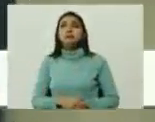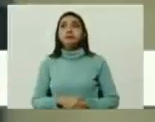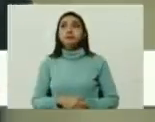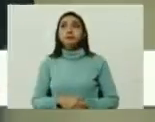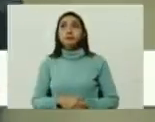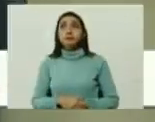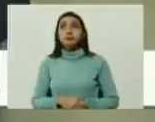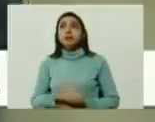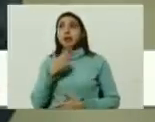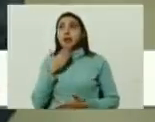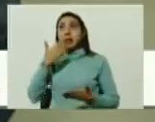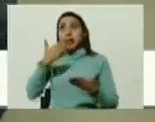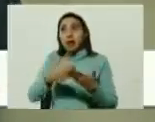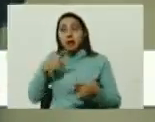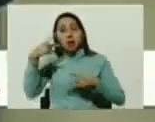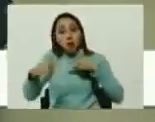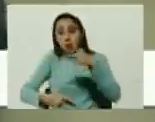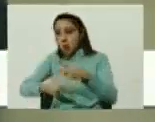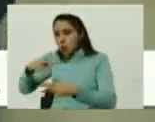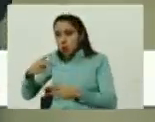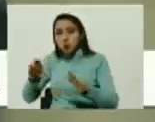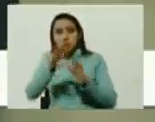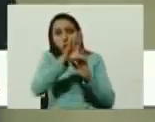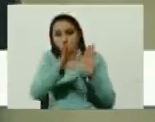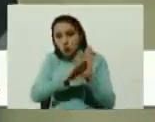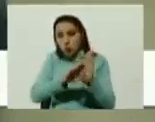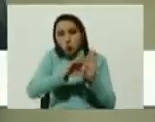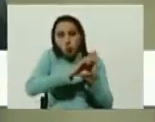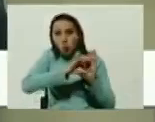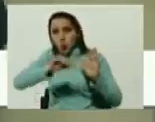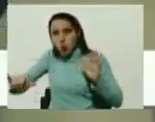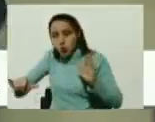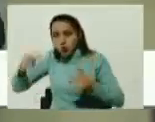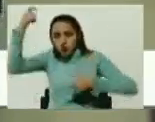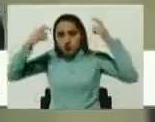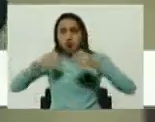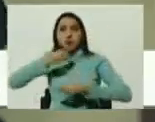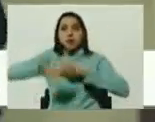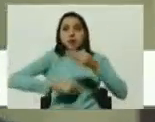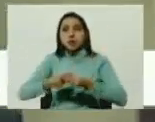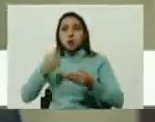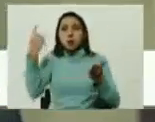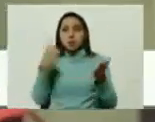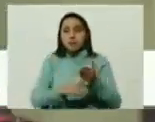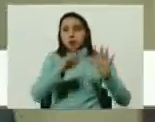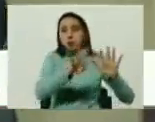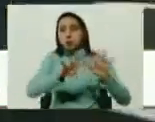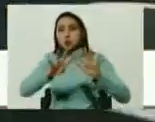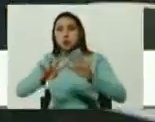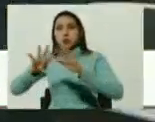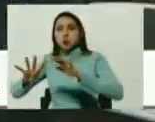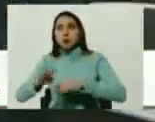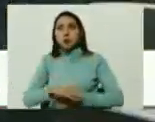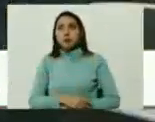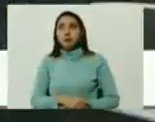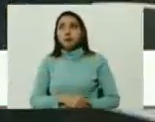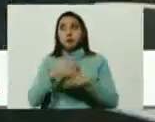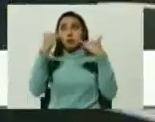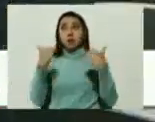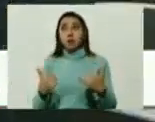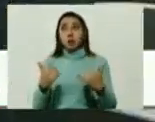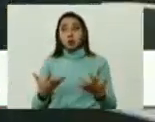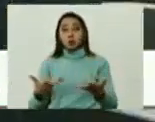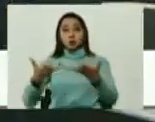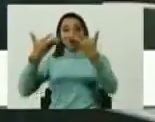gracias al proceso constituyente que convocó nuestro comandante chávez en el año 1999 y que se nos dio